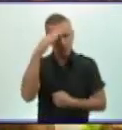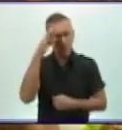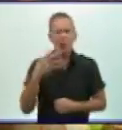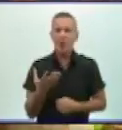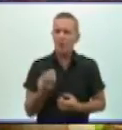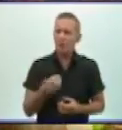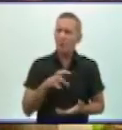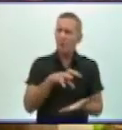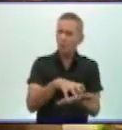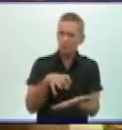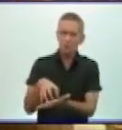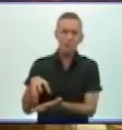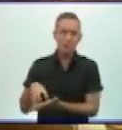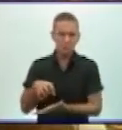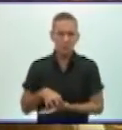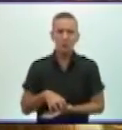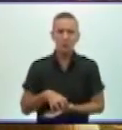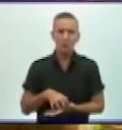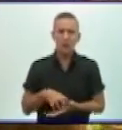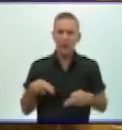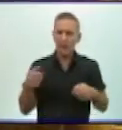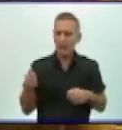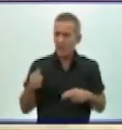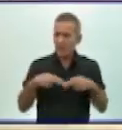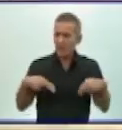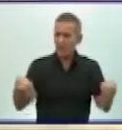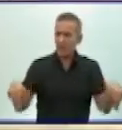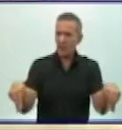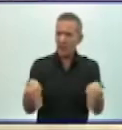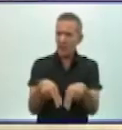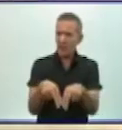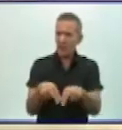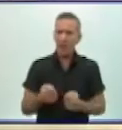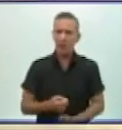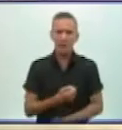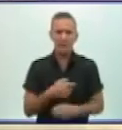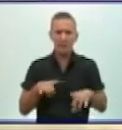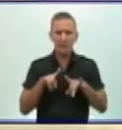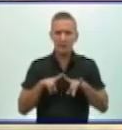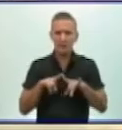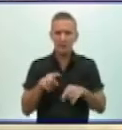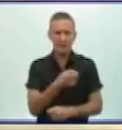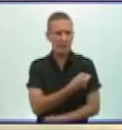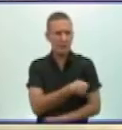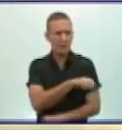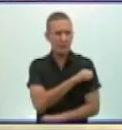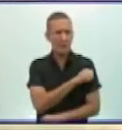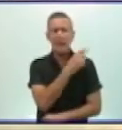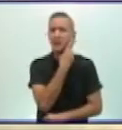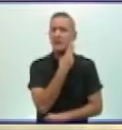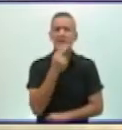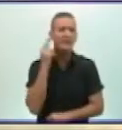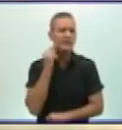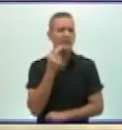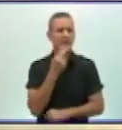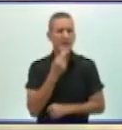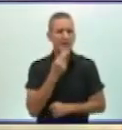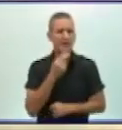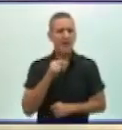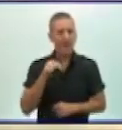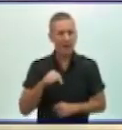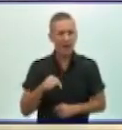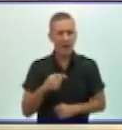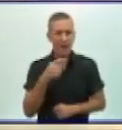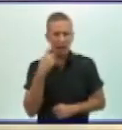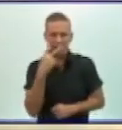fueron sede, aulas de esta Universidad Popular José Martí. Bueno, profesora, ahora la invito a que hagamos una pequeña pausa y veamos la dramatización que han hecho los